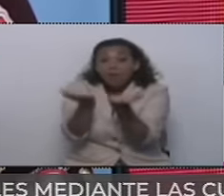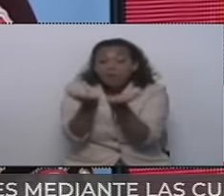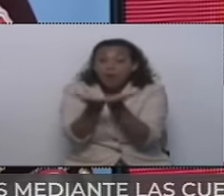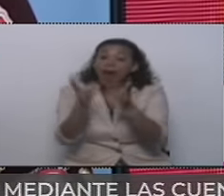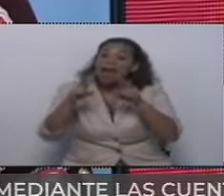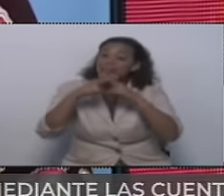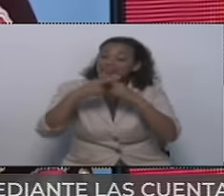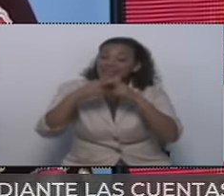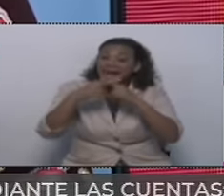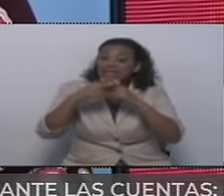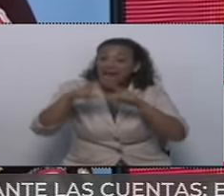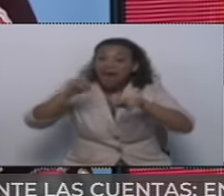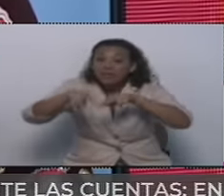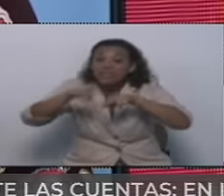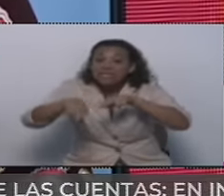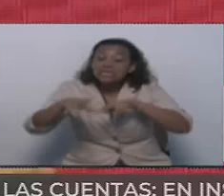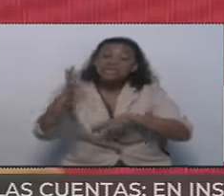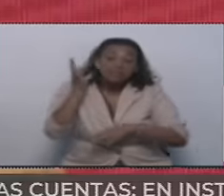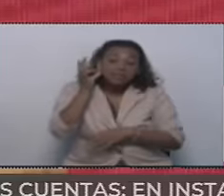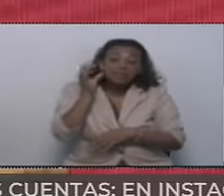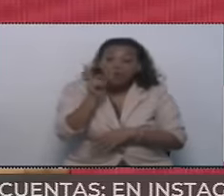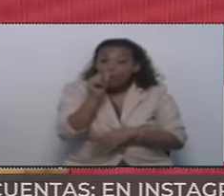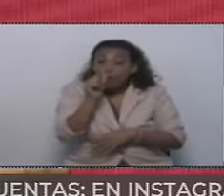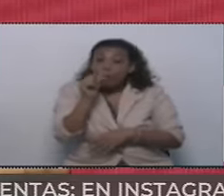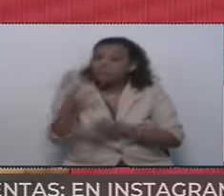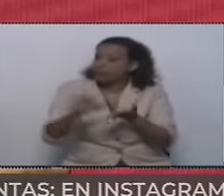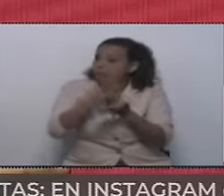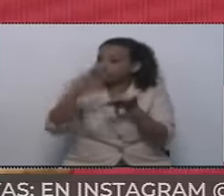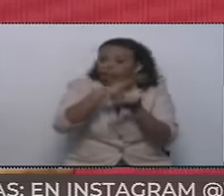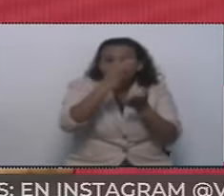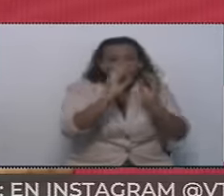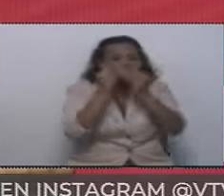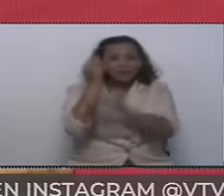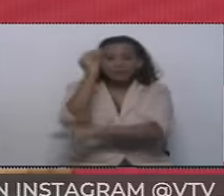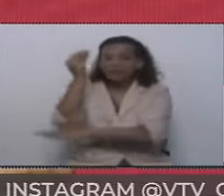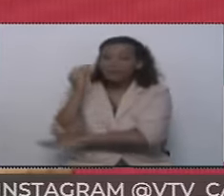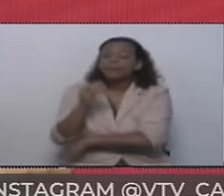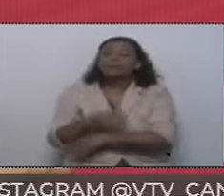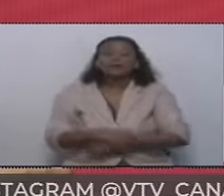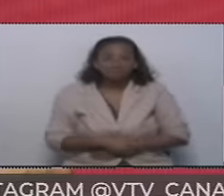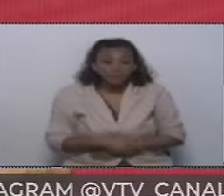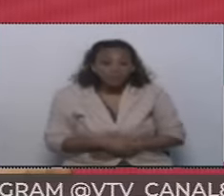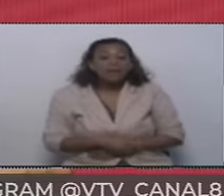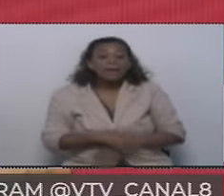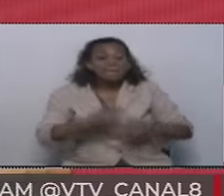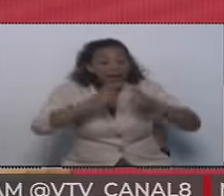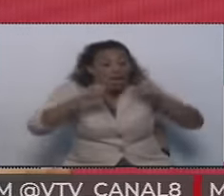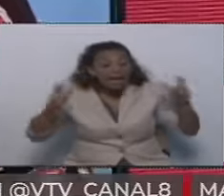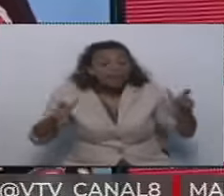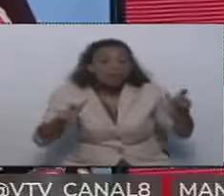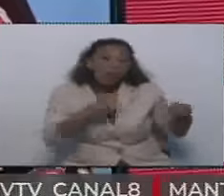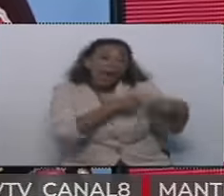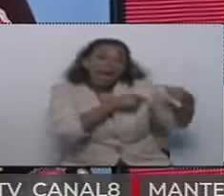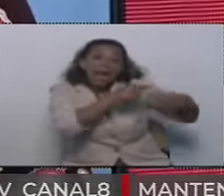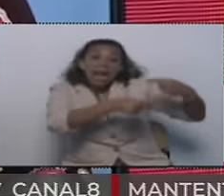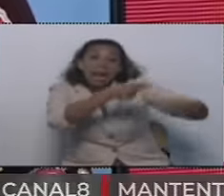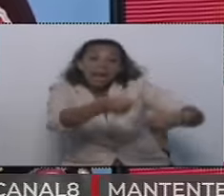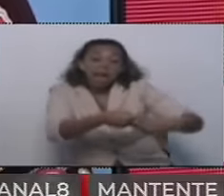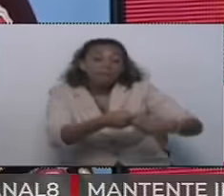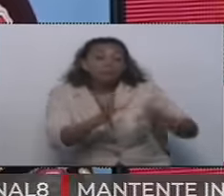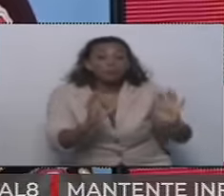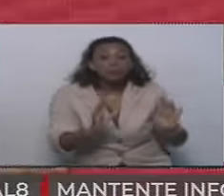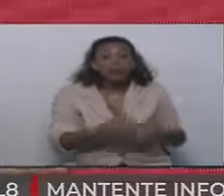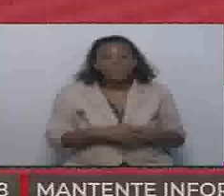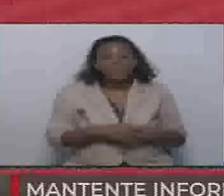dictando talleres a los niños, a las niñas. Lo mejor que se puede hacer. Lo mejor que se puede Eso hacer. Lo mejor. Para la generación de relevo, además, el semillero. Es un